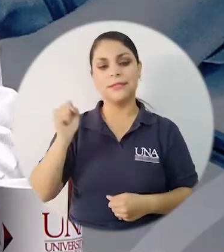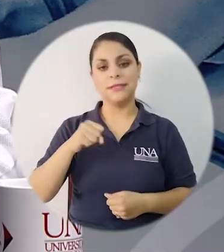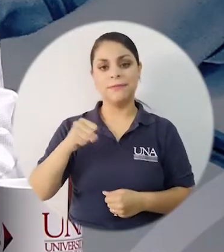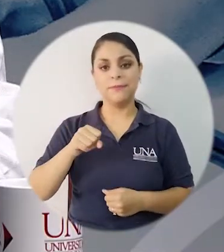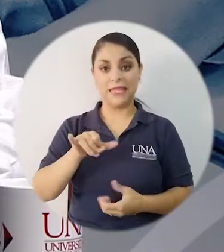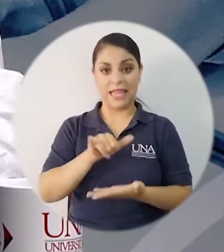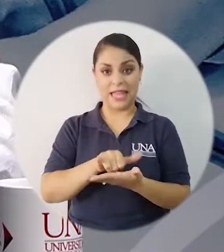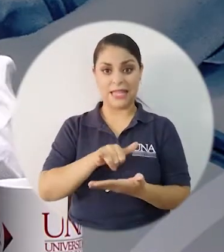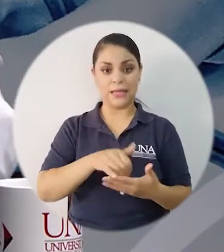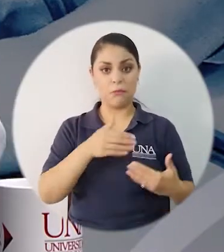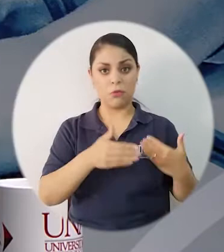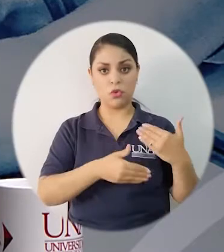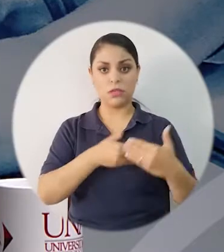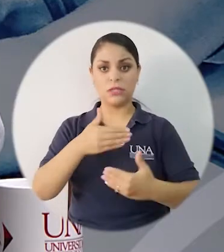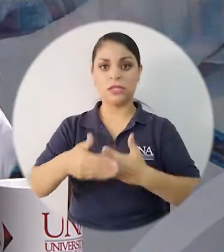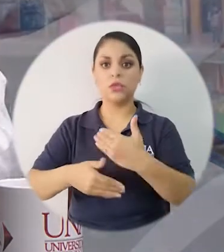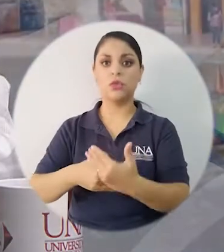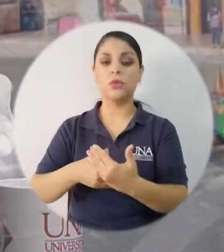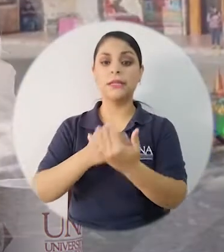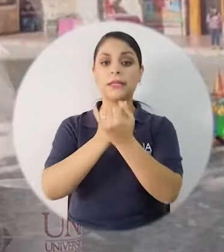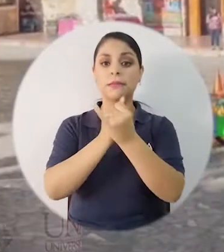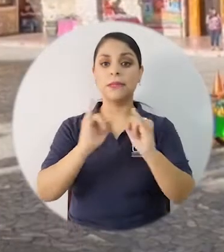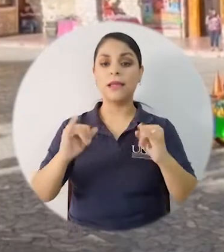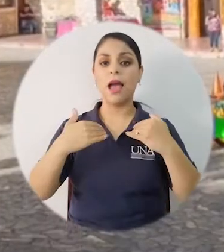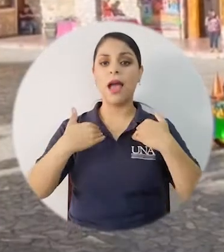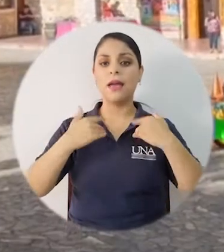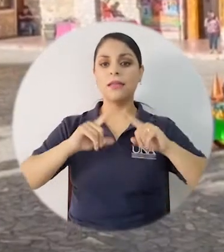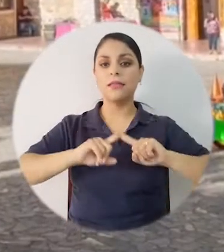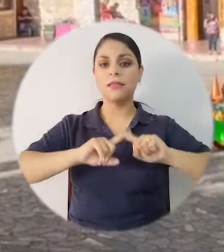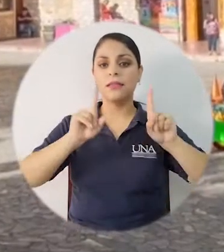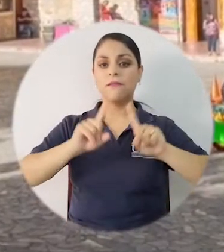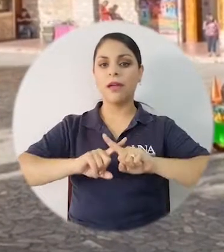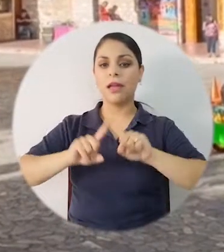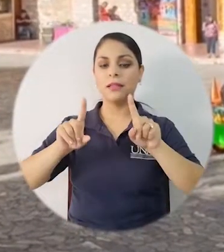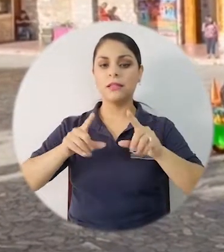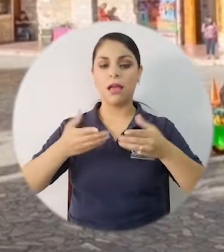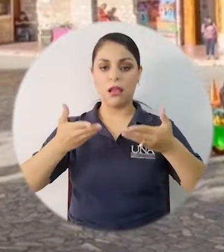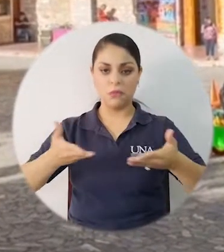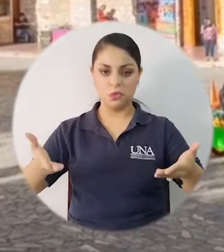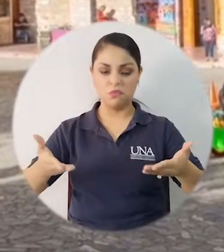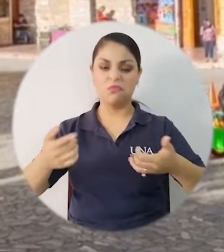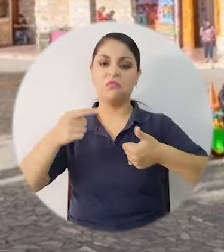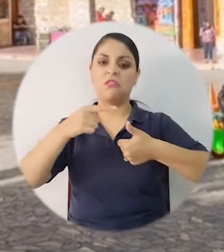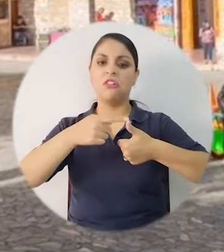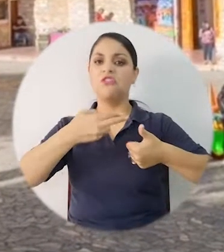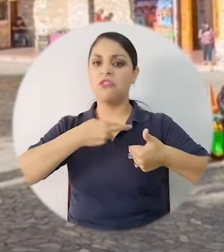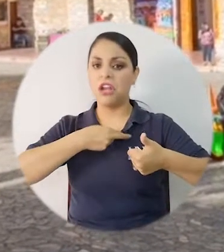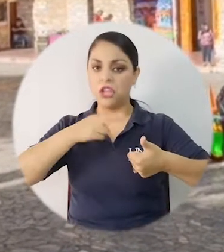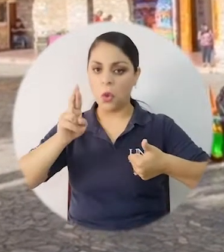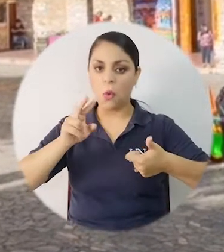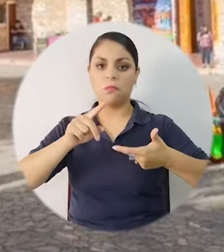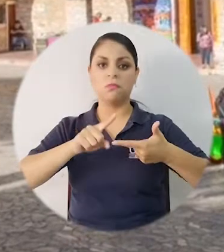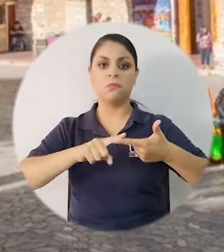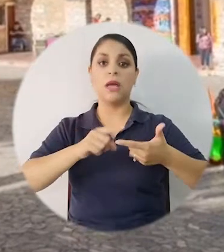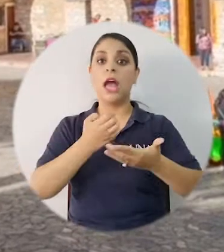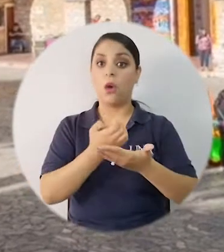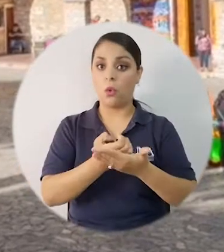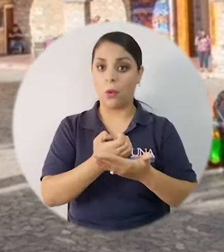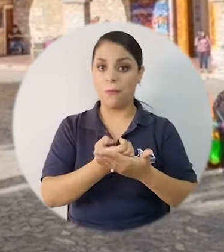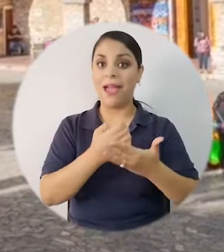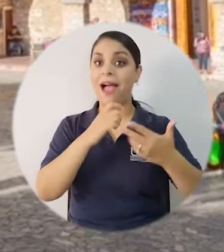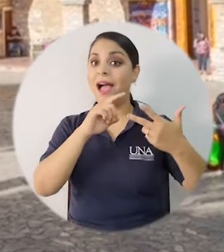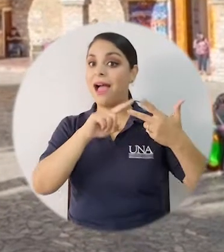de independencia abarca diferentes aspectos, diferentes elementos. Ya hablamos del religioso, estamos hablando